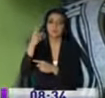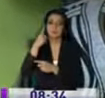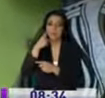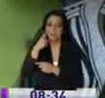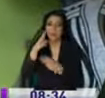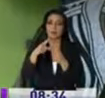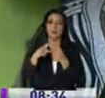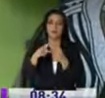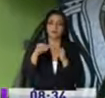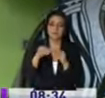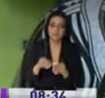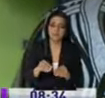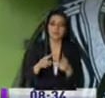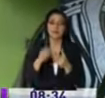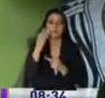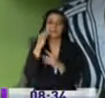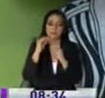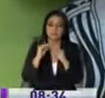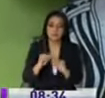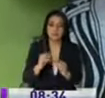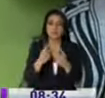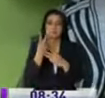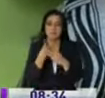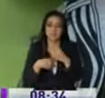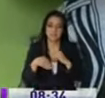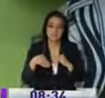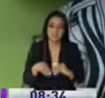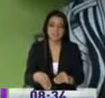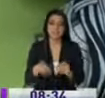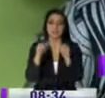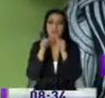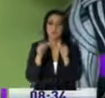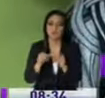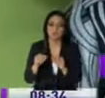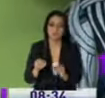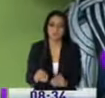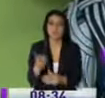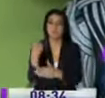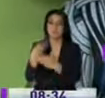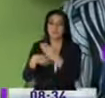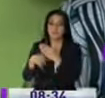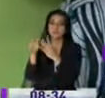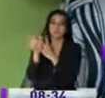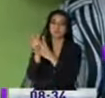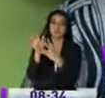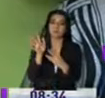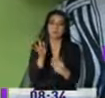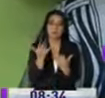porque mi hijita ahora es, me sigue, ella hace